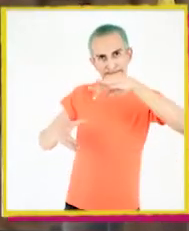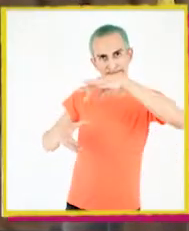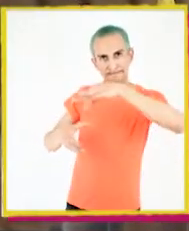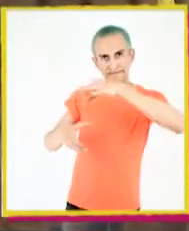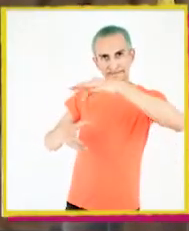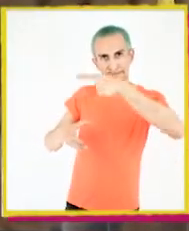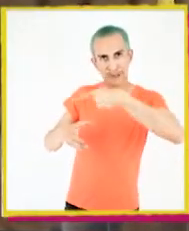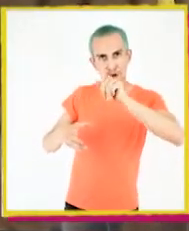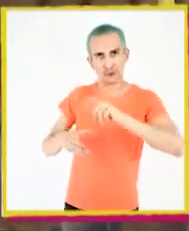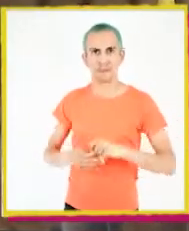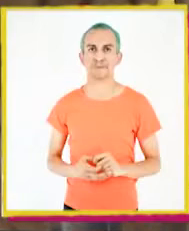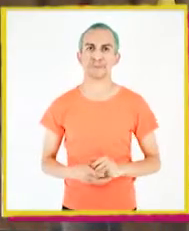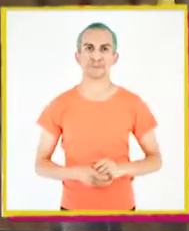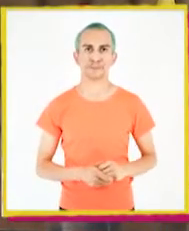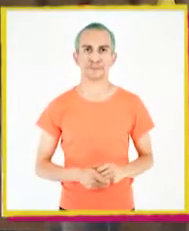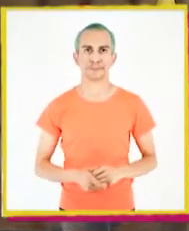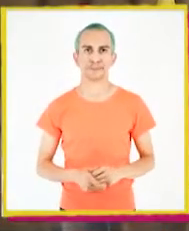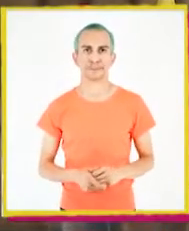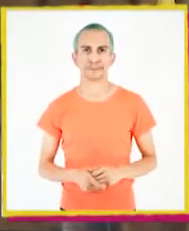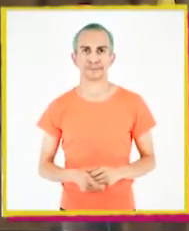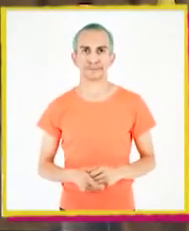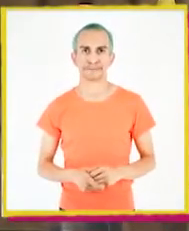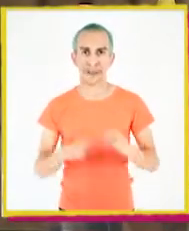y otra gotita en este vaso.